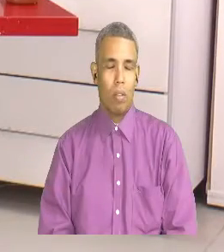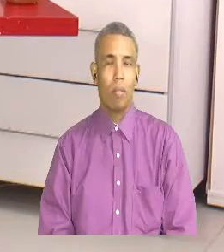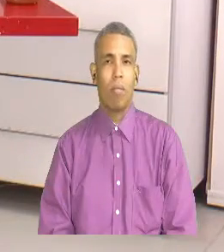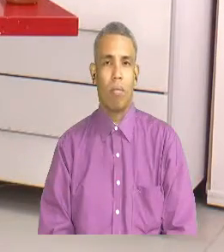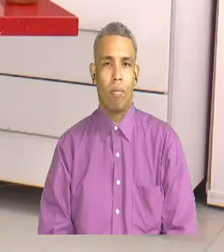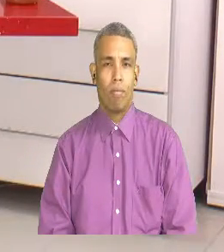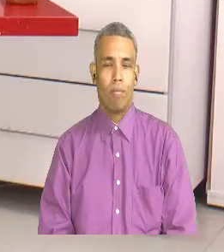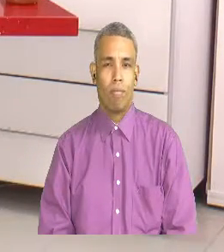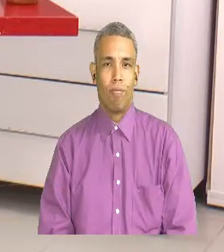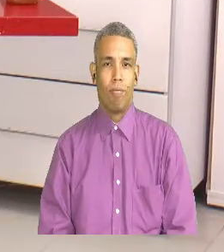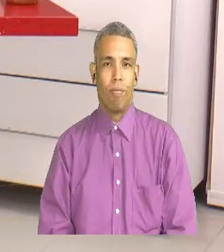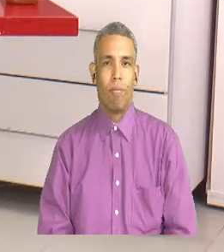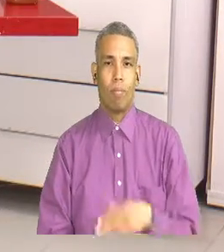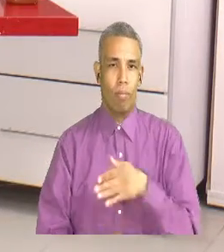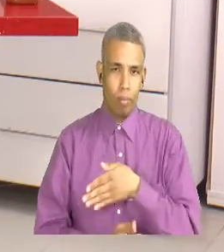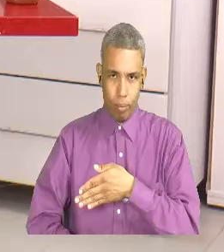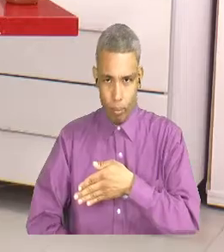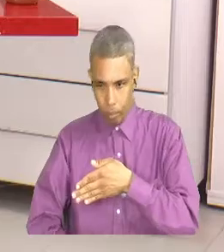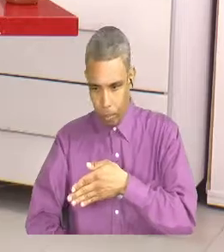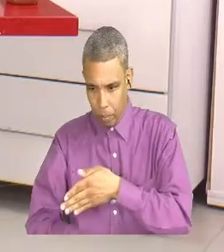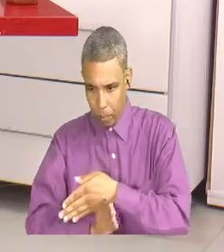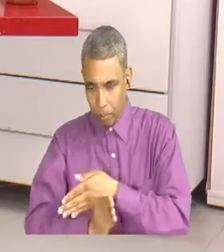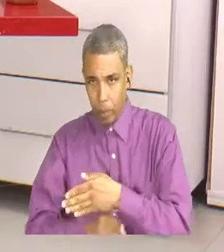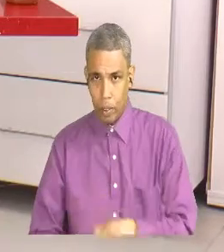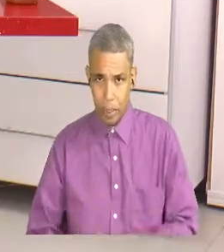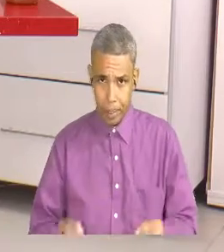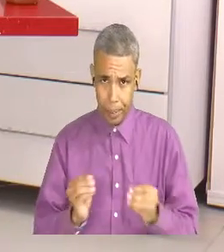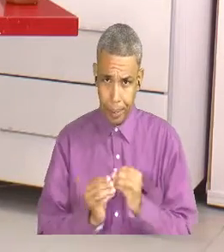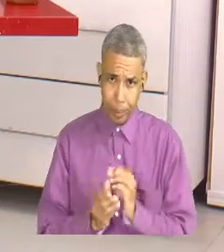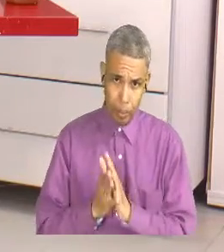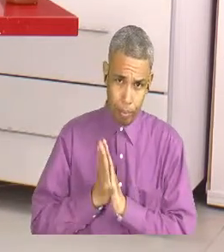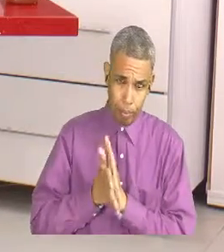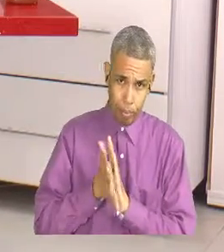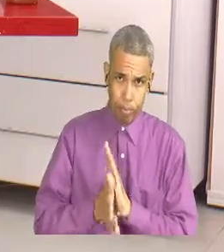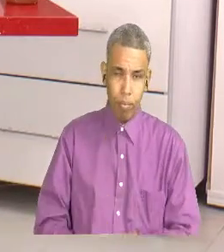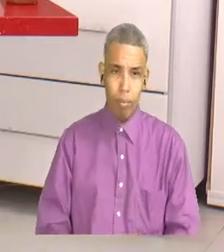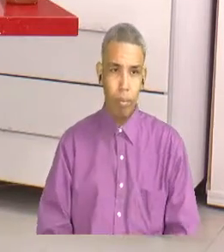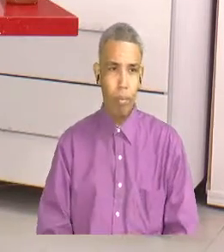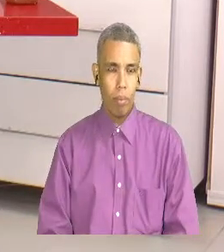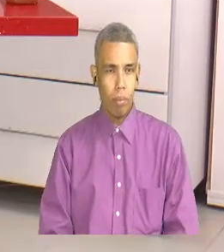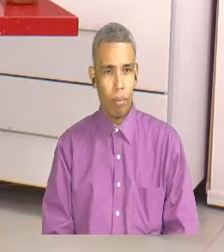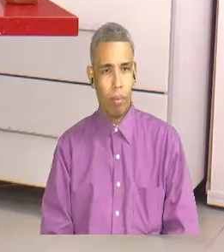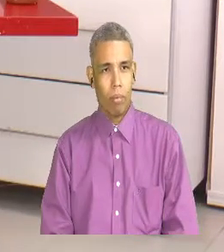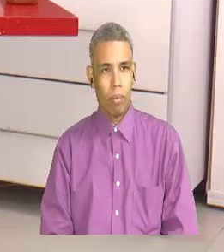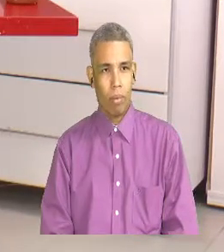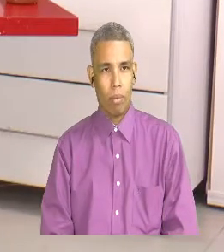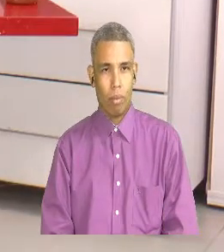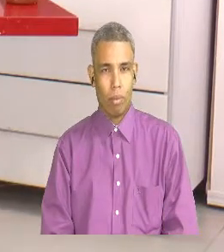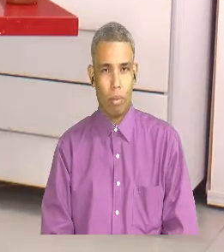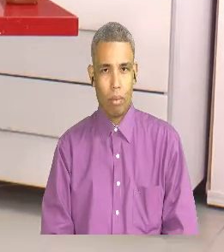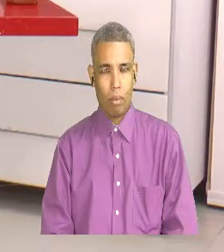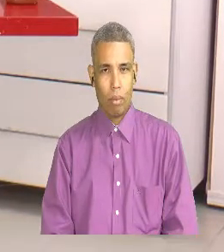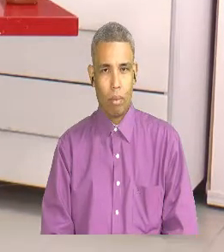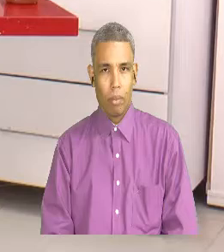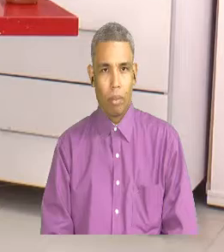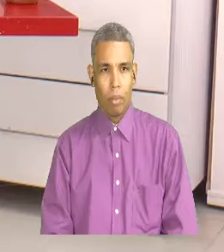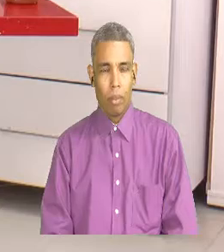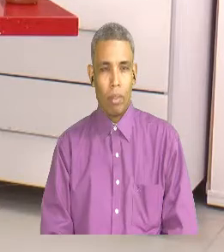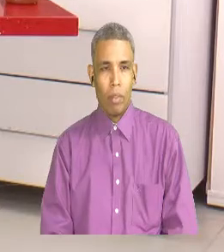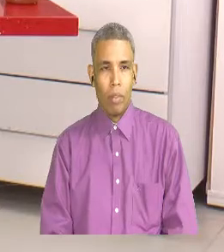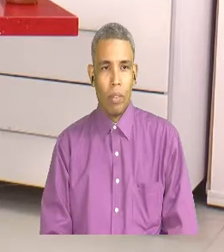Continuamos en nuestro programa, queridos televidentes, y ya aquí nosotros tenemos adelantadito. Claro, Roche, aquí ya escurrimos la pasta. Ajá. Y vamos a, en